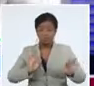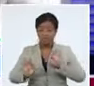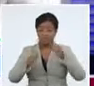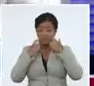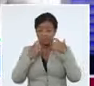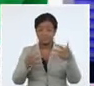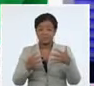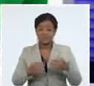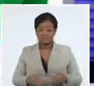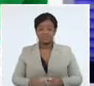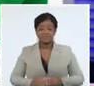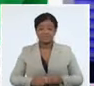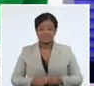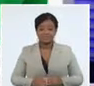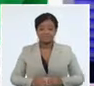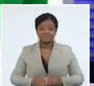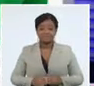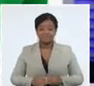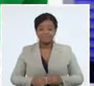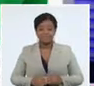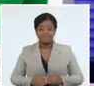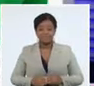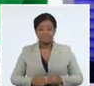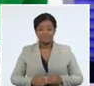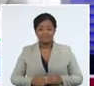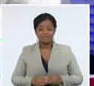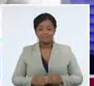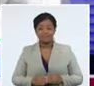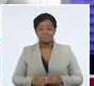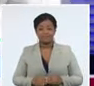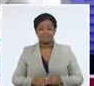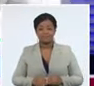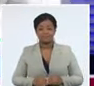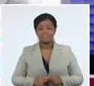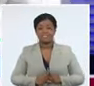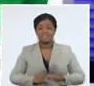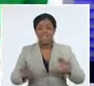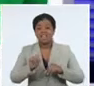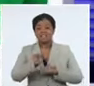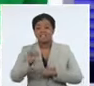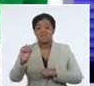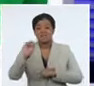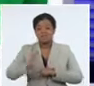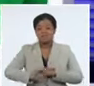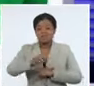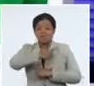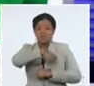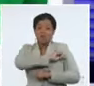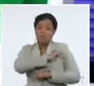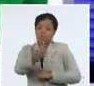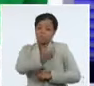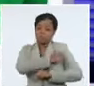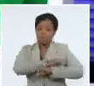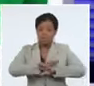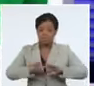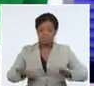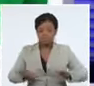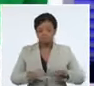Ahí de 99 nada, el 100%, ya el 100% de los vacunables, ¿no? El 100%. Bueno,